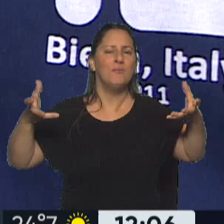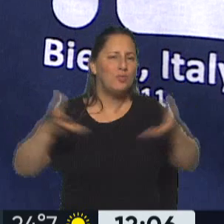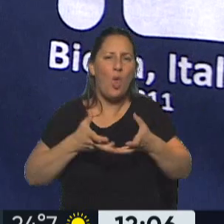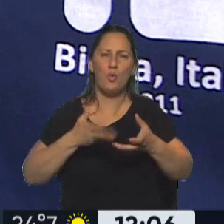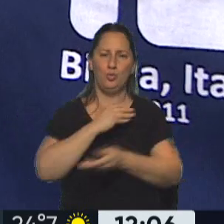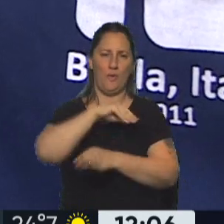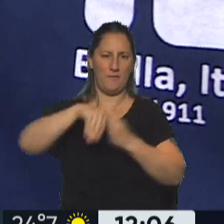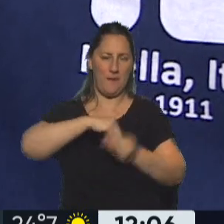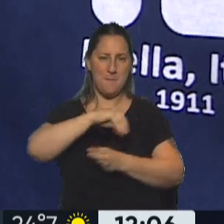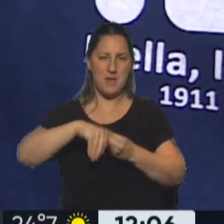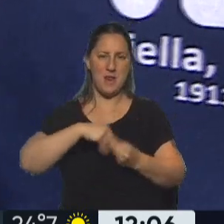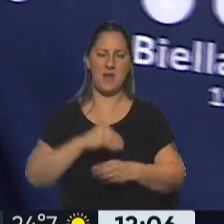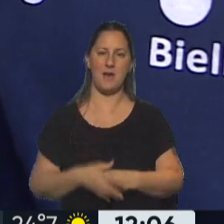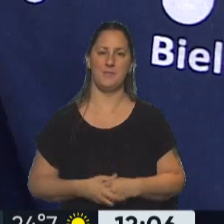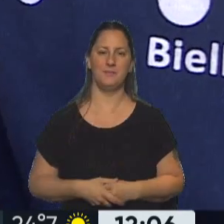juntos.